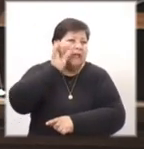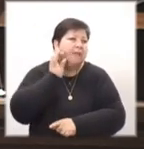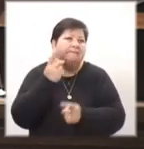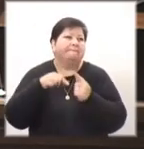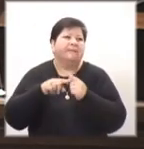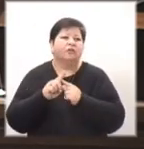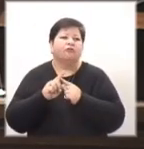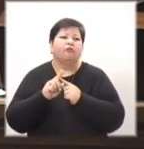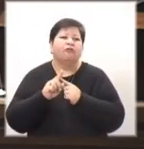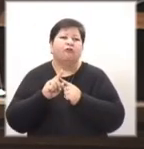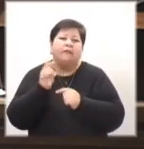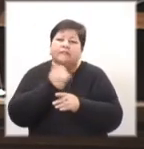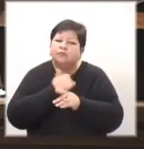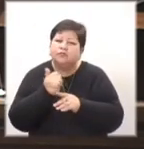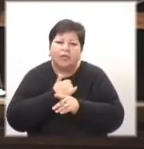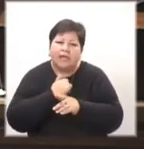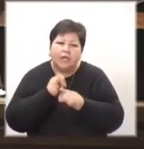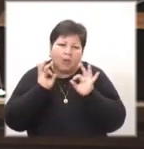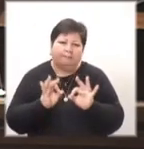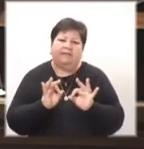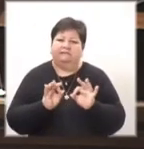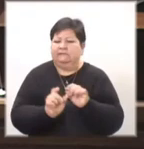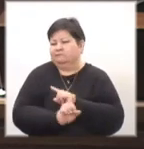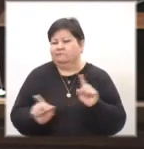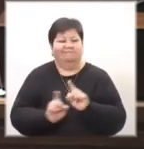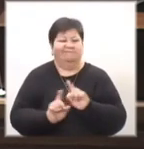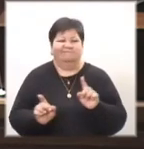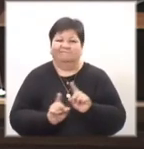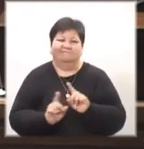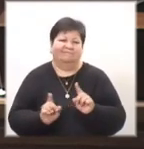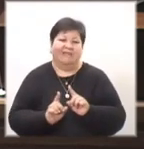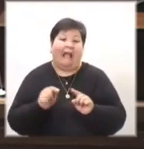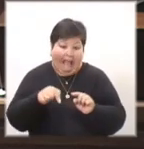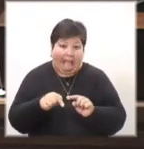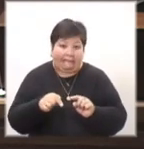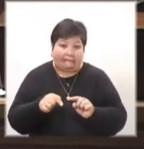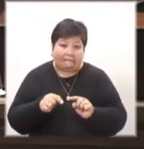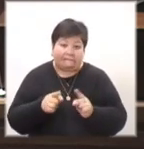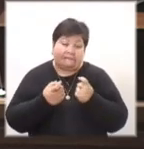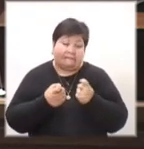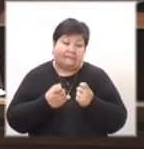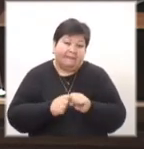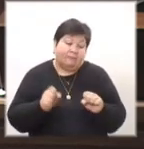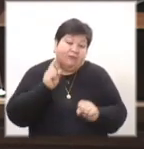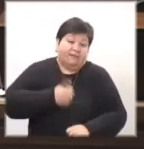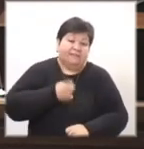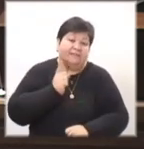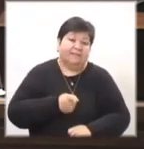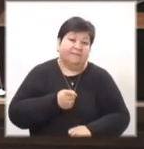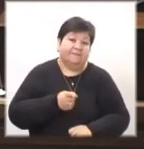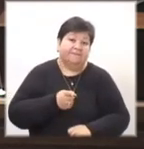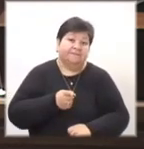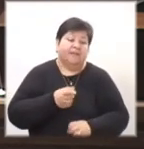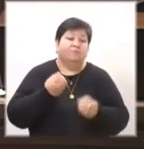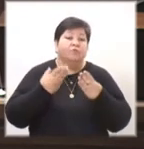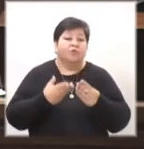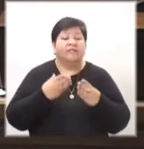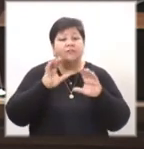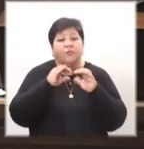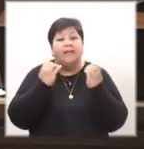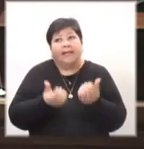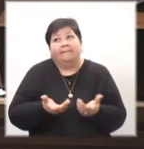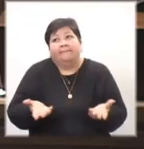ámbito institucional, que es el lugar en donde se deben tomar las decisiones. El plenario de la Cámara deberá votar en un acto de